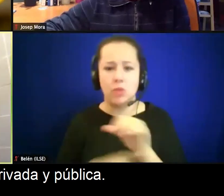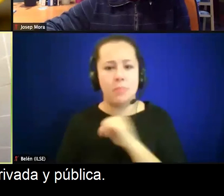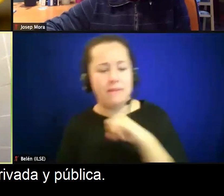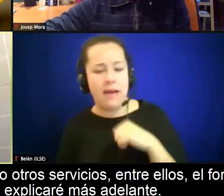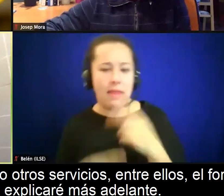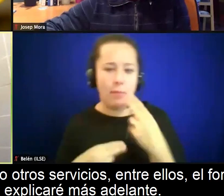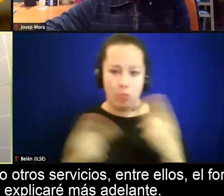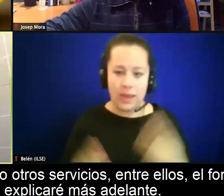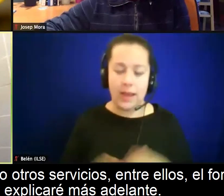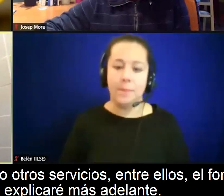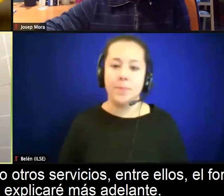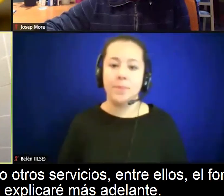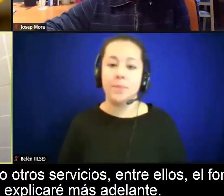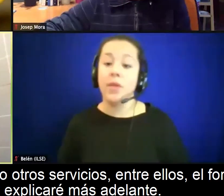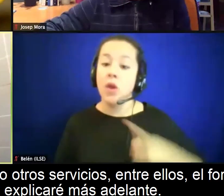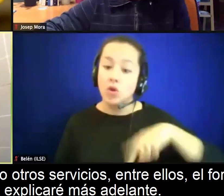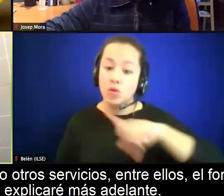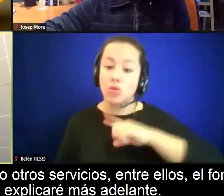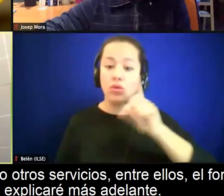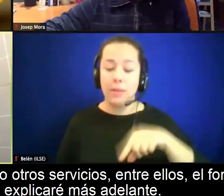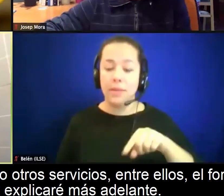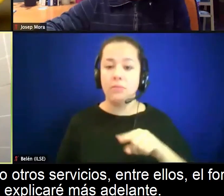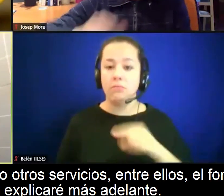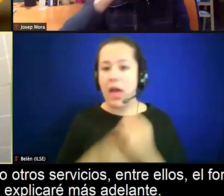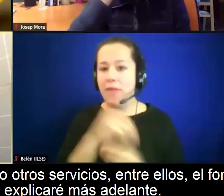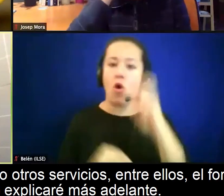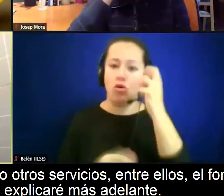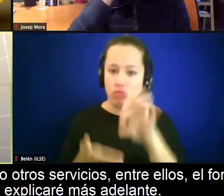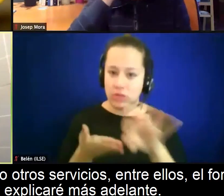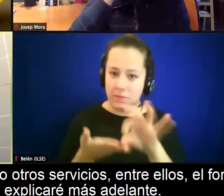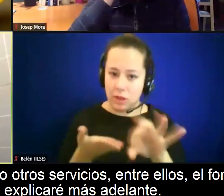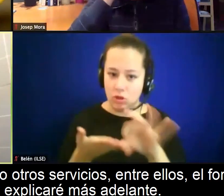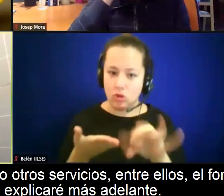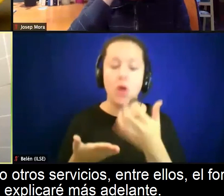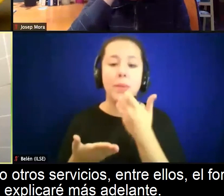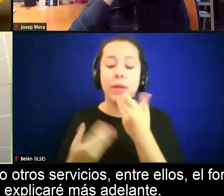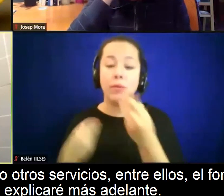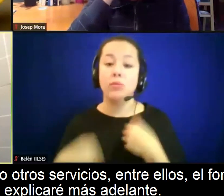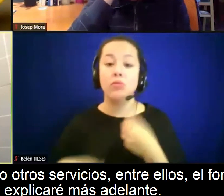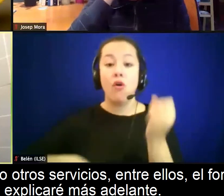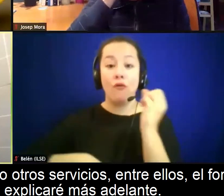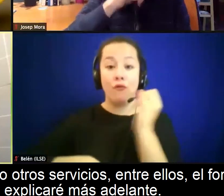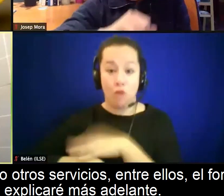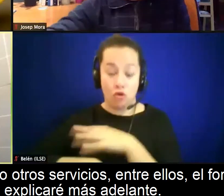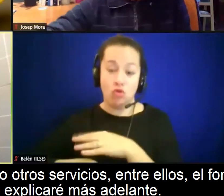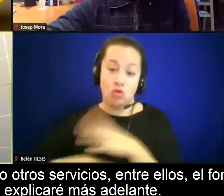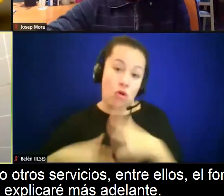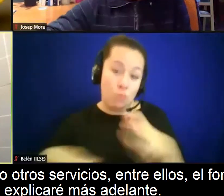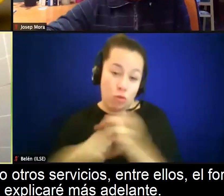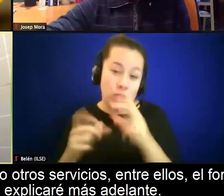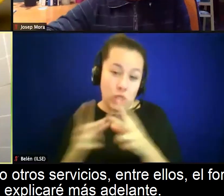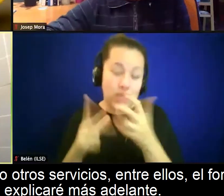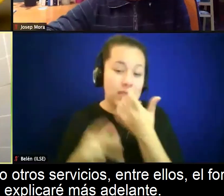estamos desarrollando otros servicios como el fondo, entre ellos el fondo Bolsa Social, que si queréis os lo explicaré